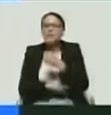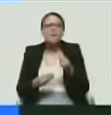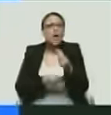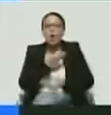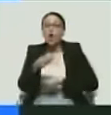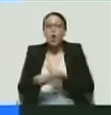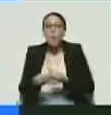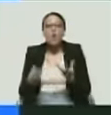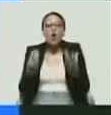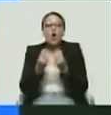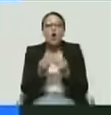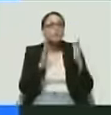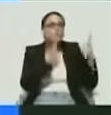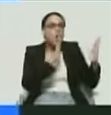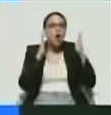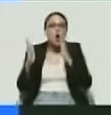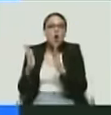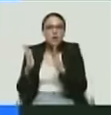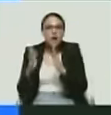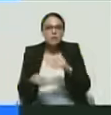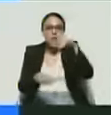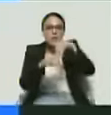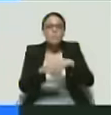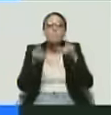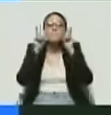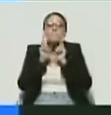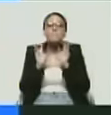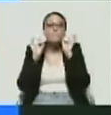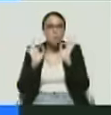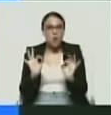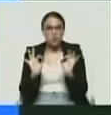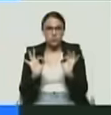A punta de organización y votos.